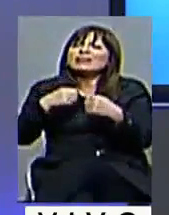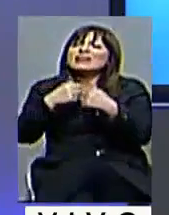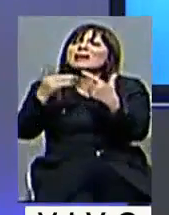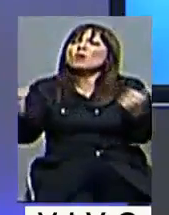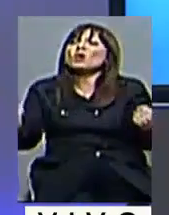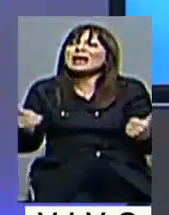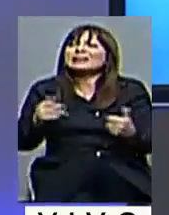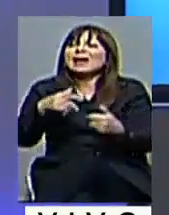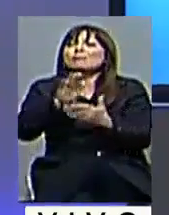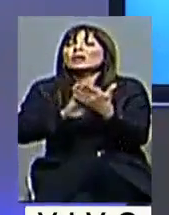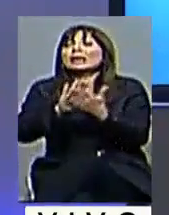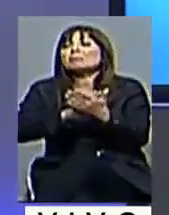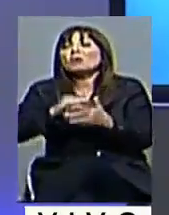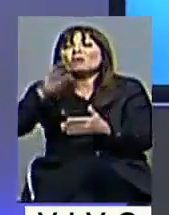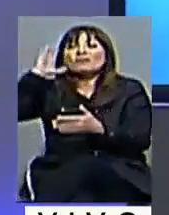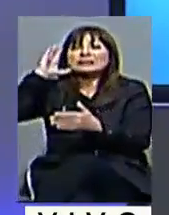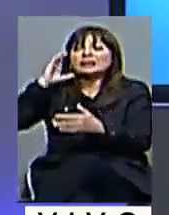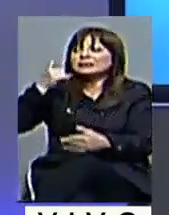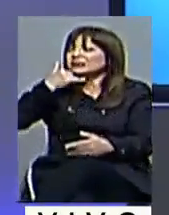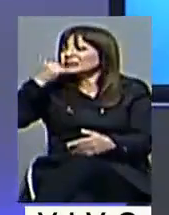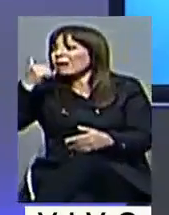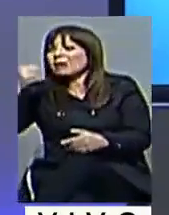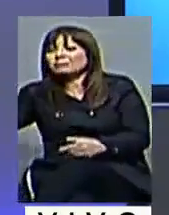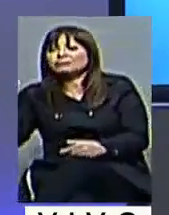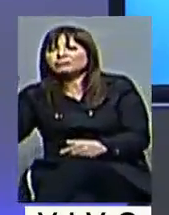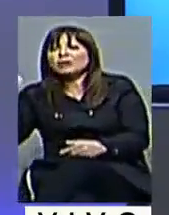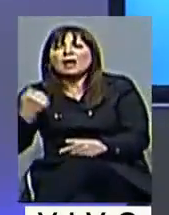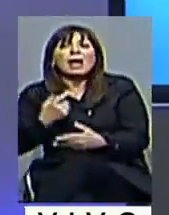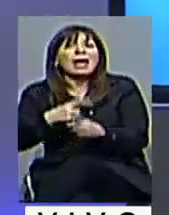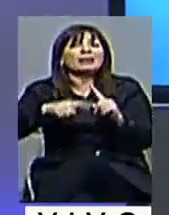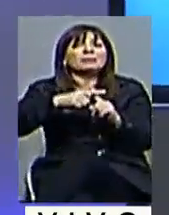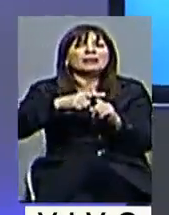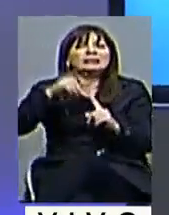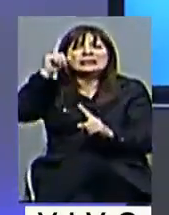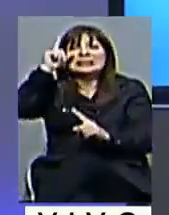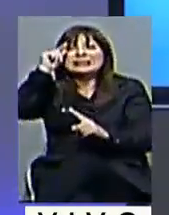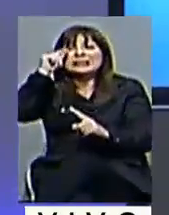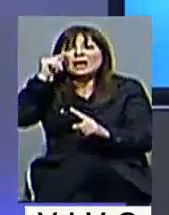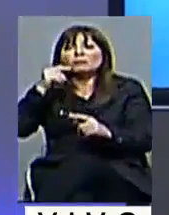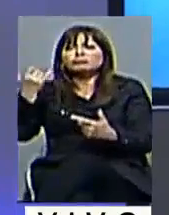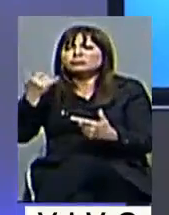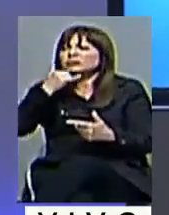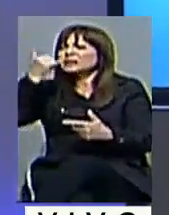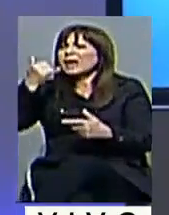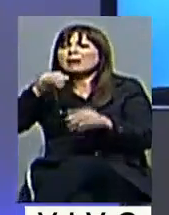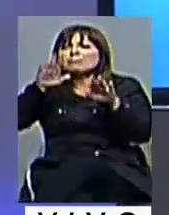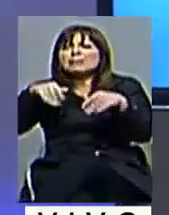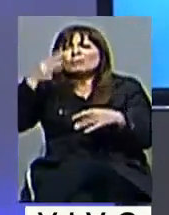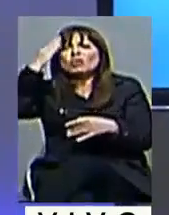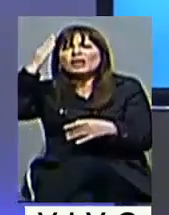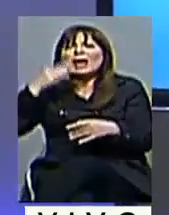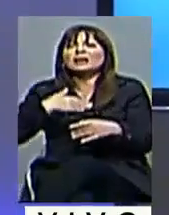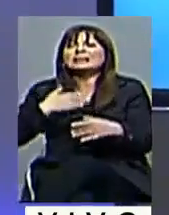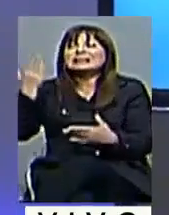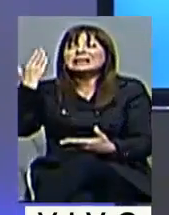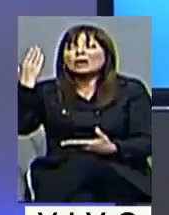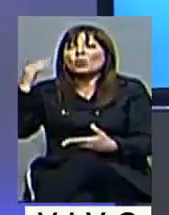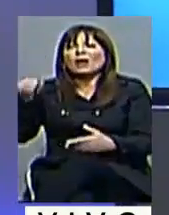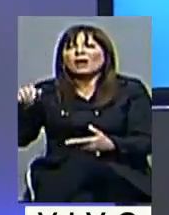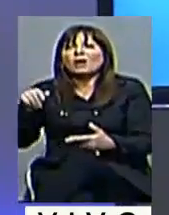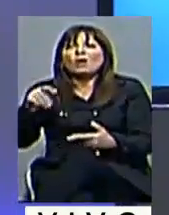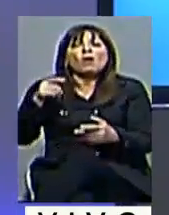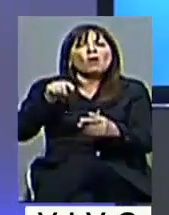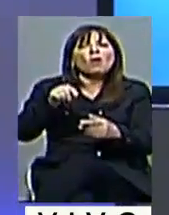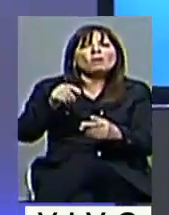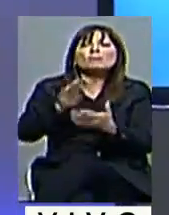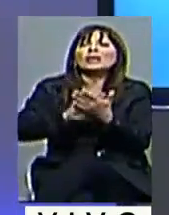saliente llama al presidente entrante, que Guillé va con su familia y saluda el mismo día al presidente Piñera, que ahora en vez de descansar después de